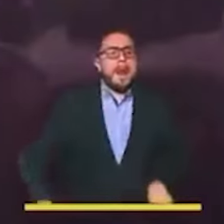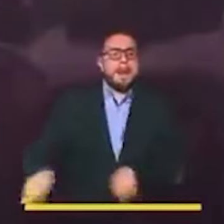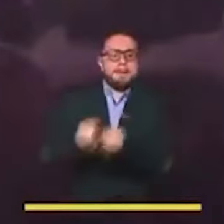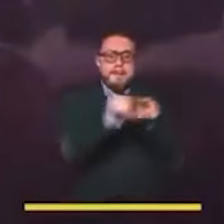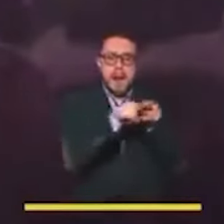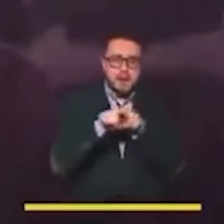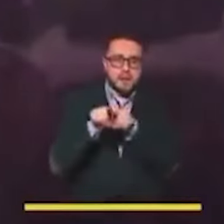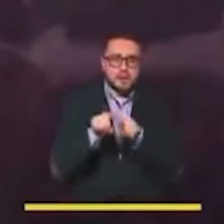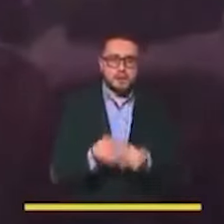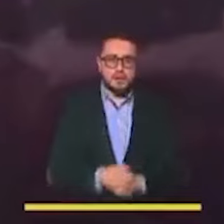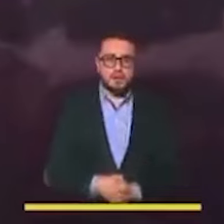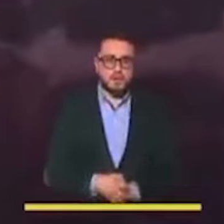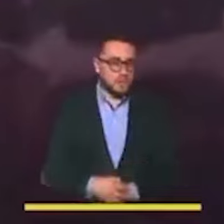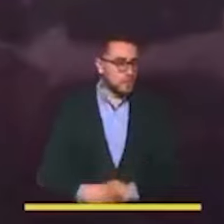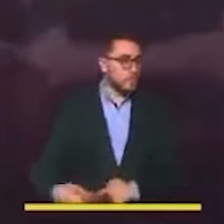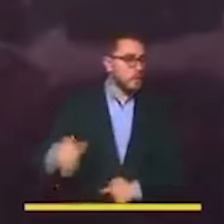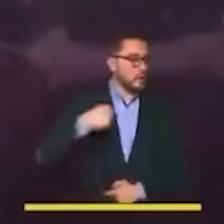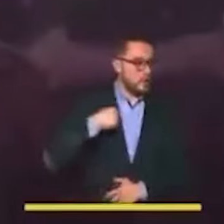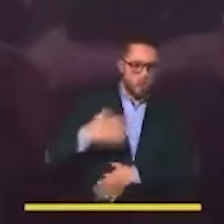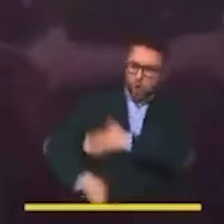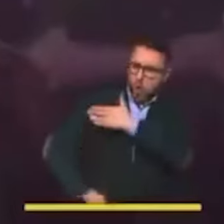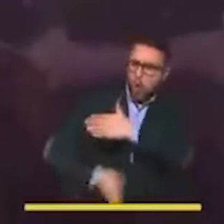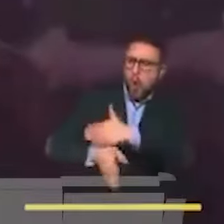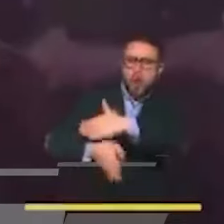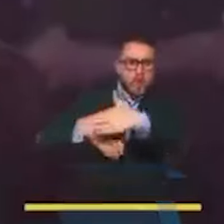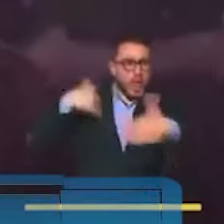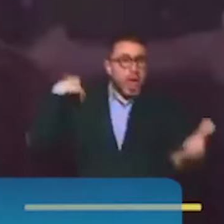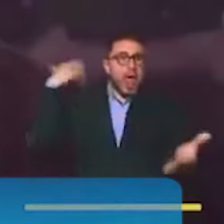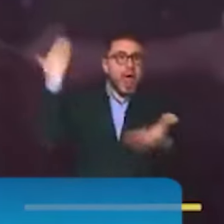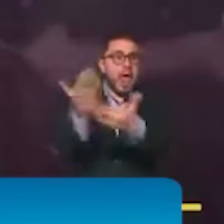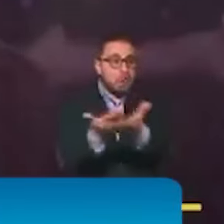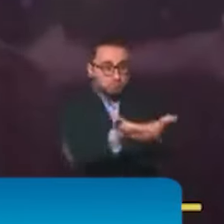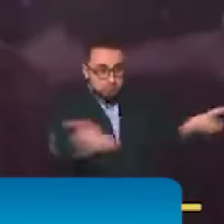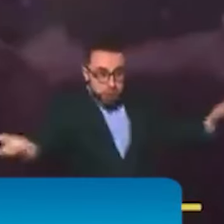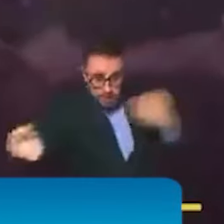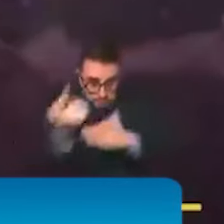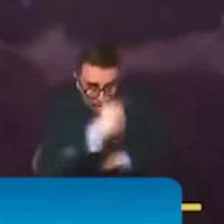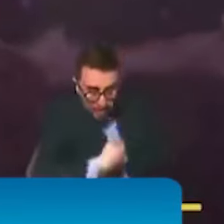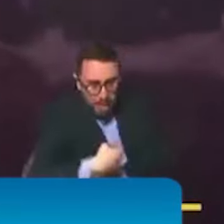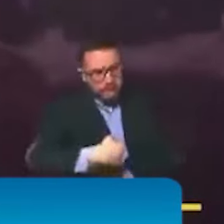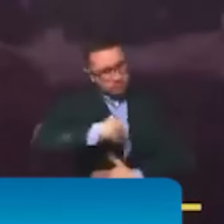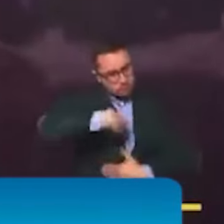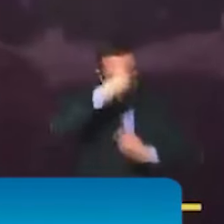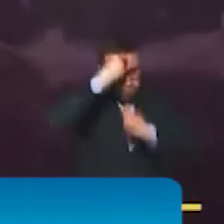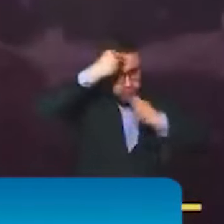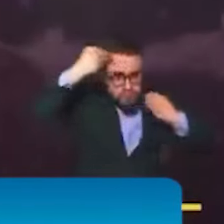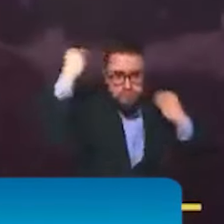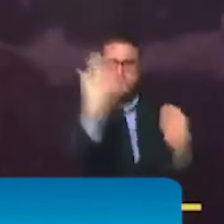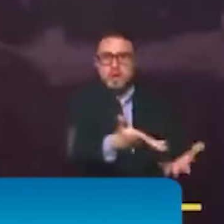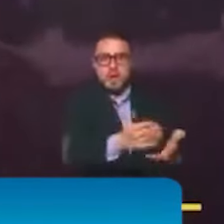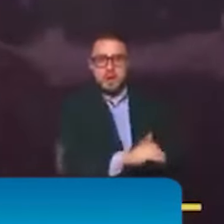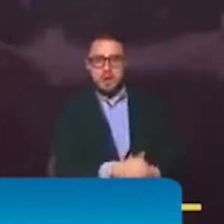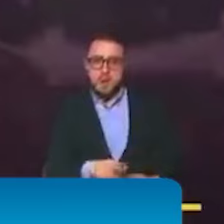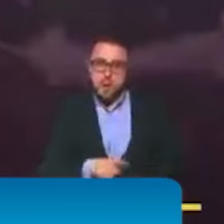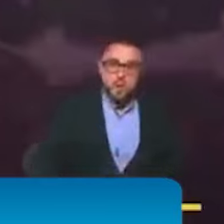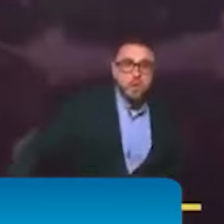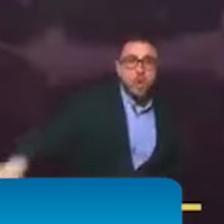Yo seguiré hasta donde el pueblo diga. Si el pueblo